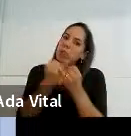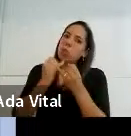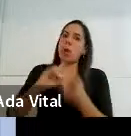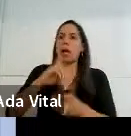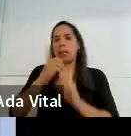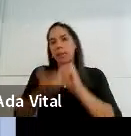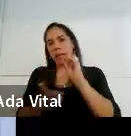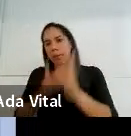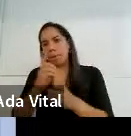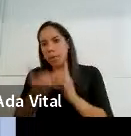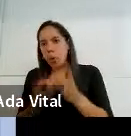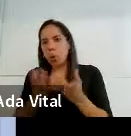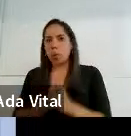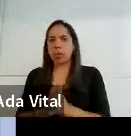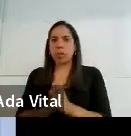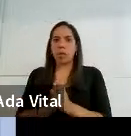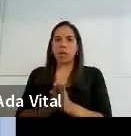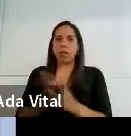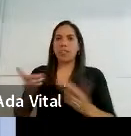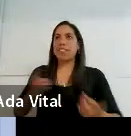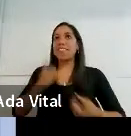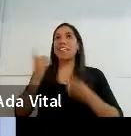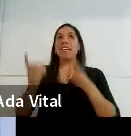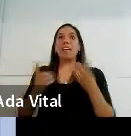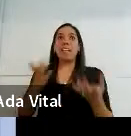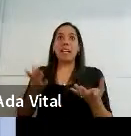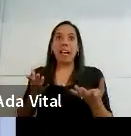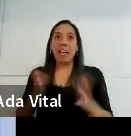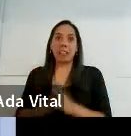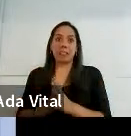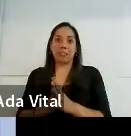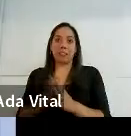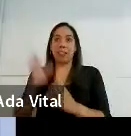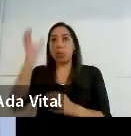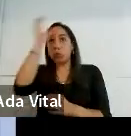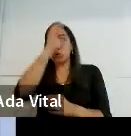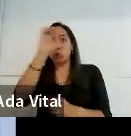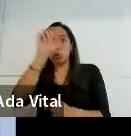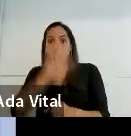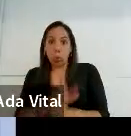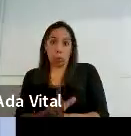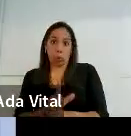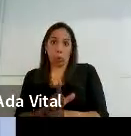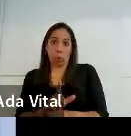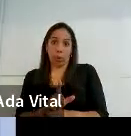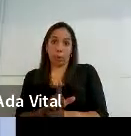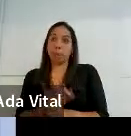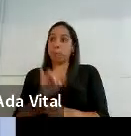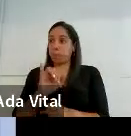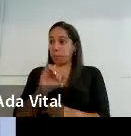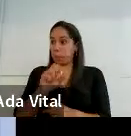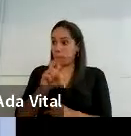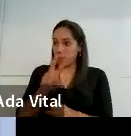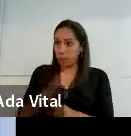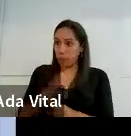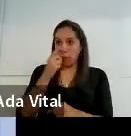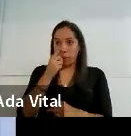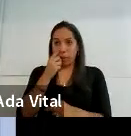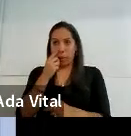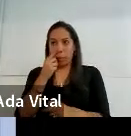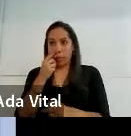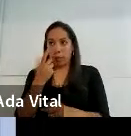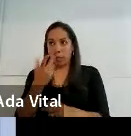y sobre todo en los ámbitos recreativos y culturales. Ahora, ¿qué es lo